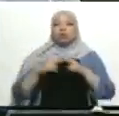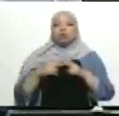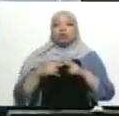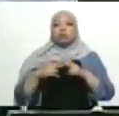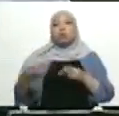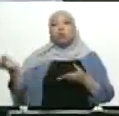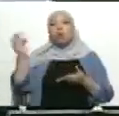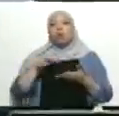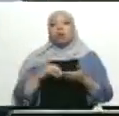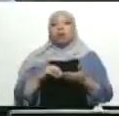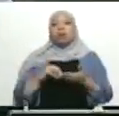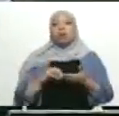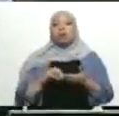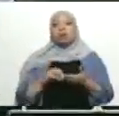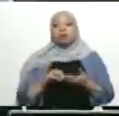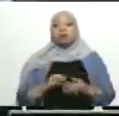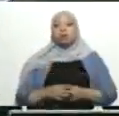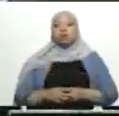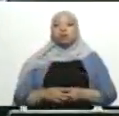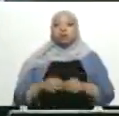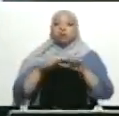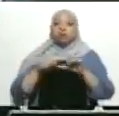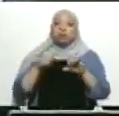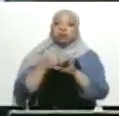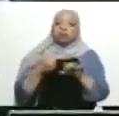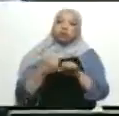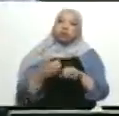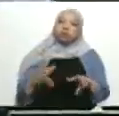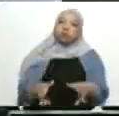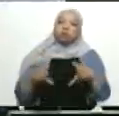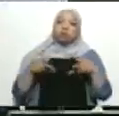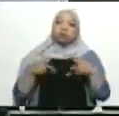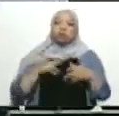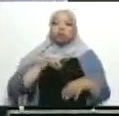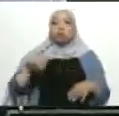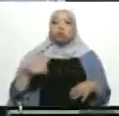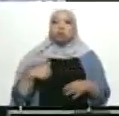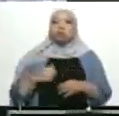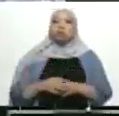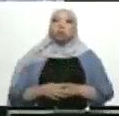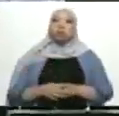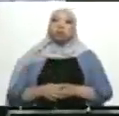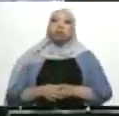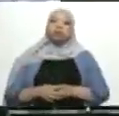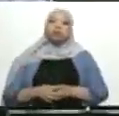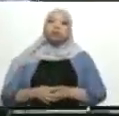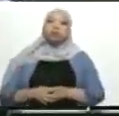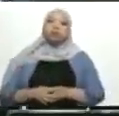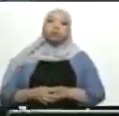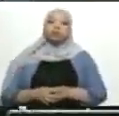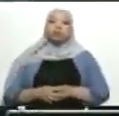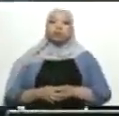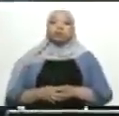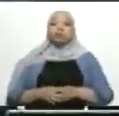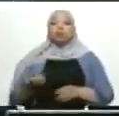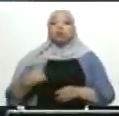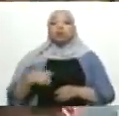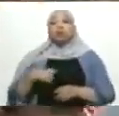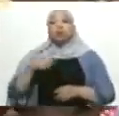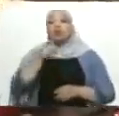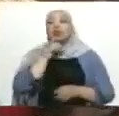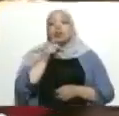una y otra vez para seguir triunfando. Nos viene una batalla no menos